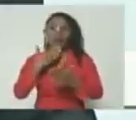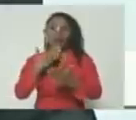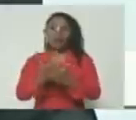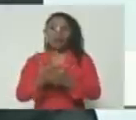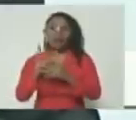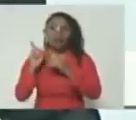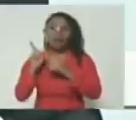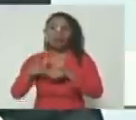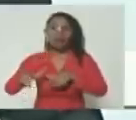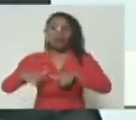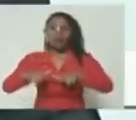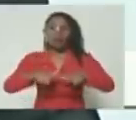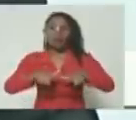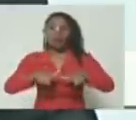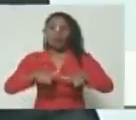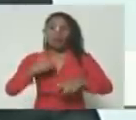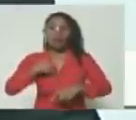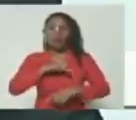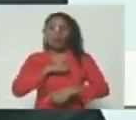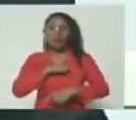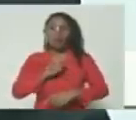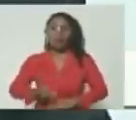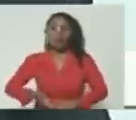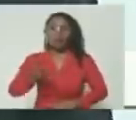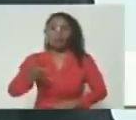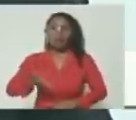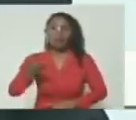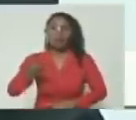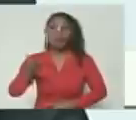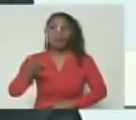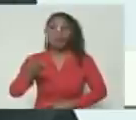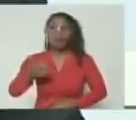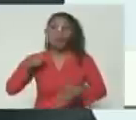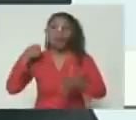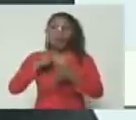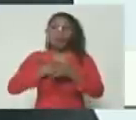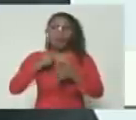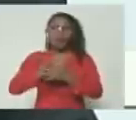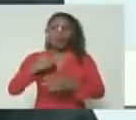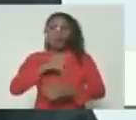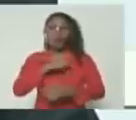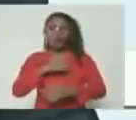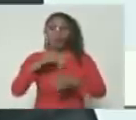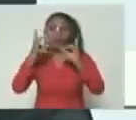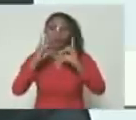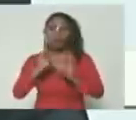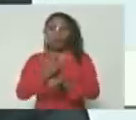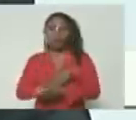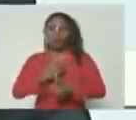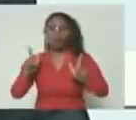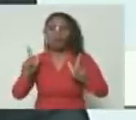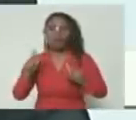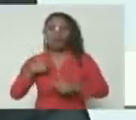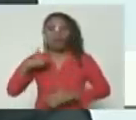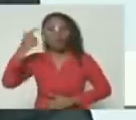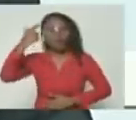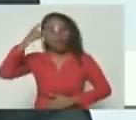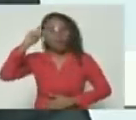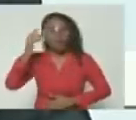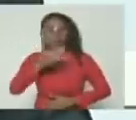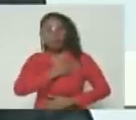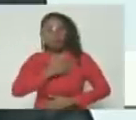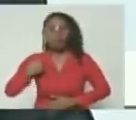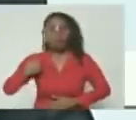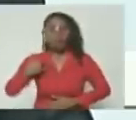espacio que para nosotros es fundamental en una lucha que hemos decidido librar. Y yo quiero recordarle